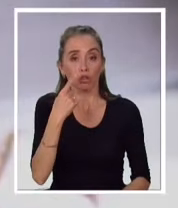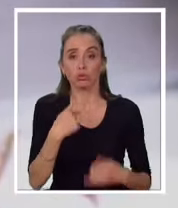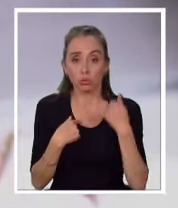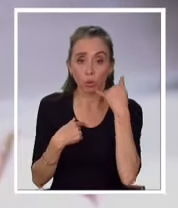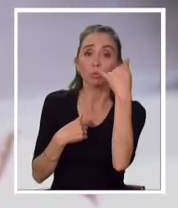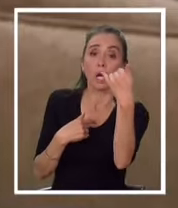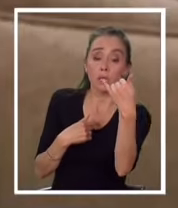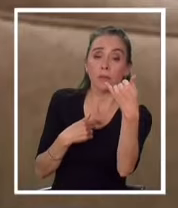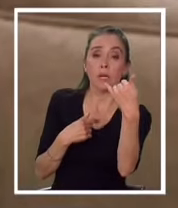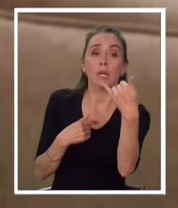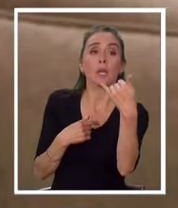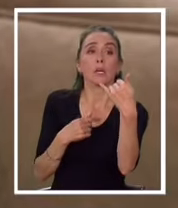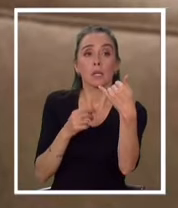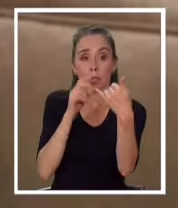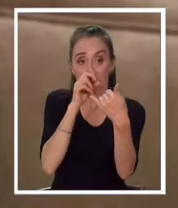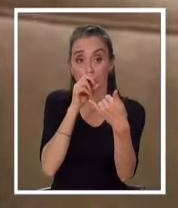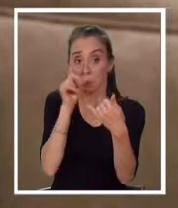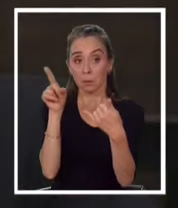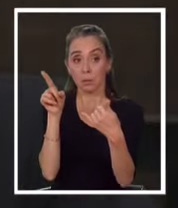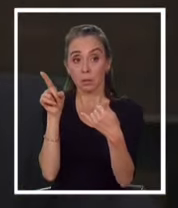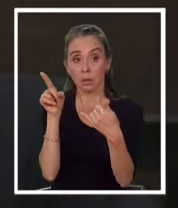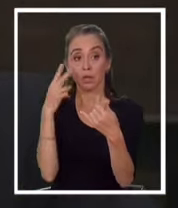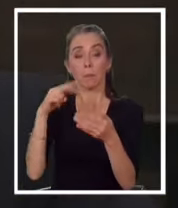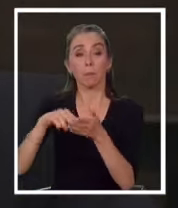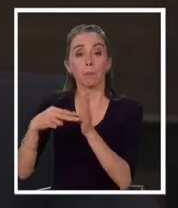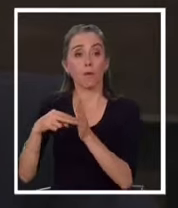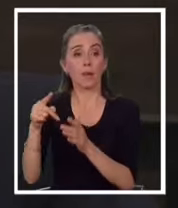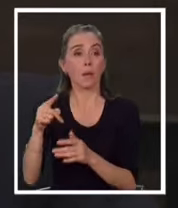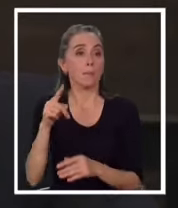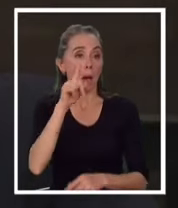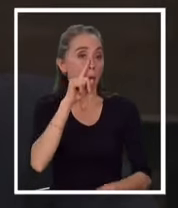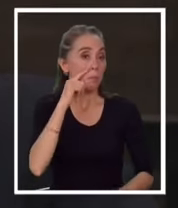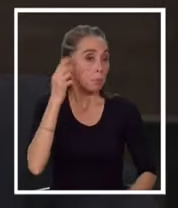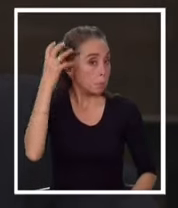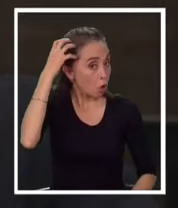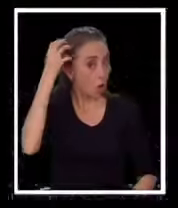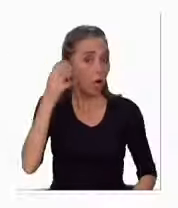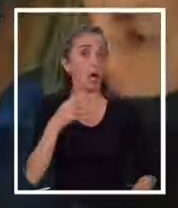llamé una vez que lo intervino de ese problema. Por el hematoma que tenía. Y le